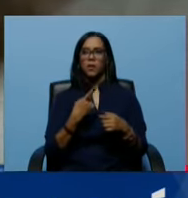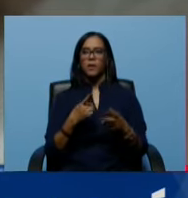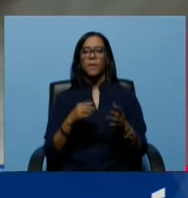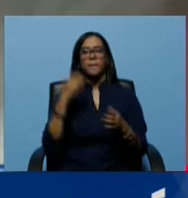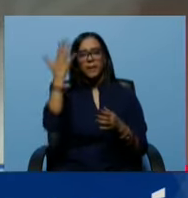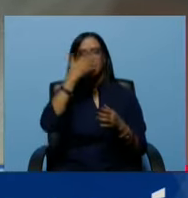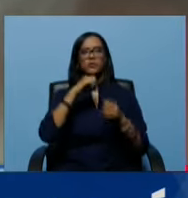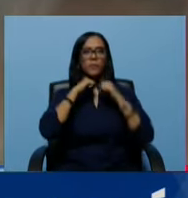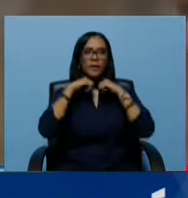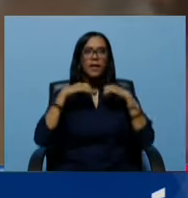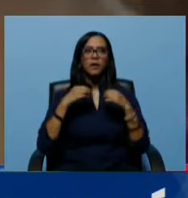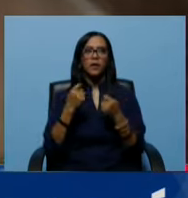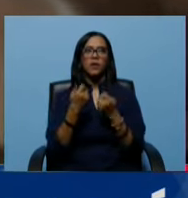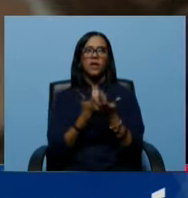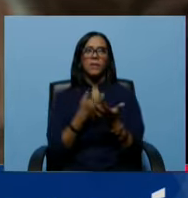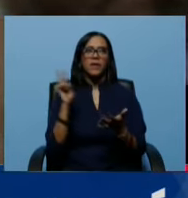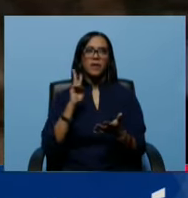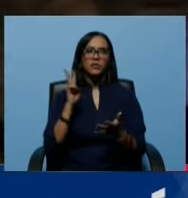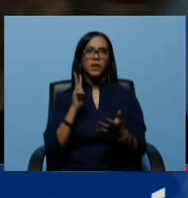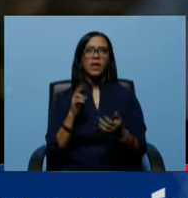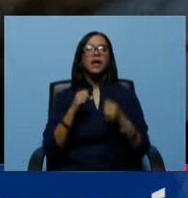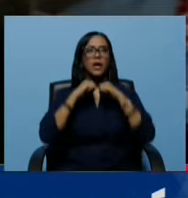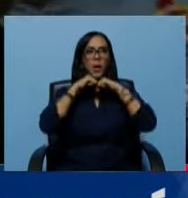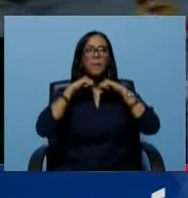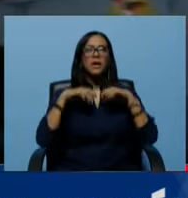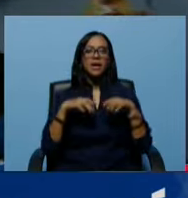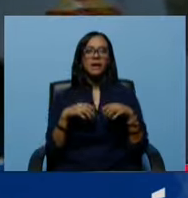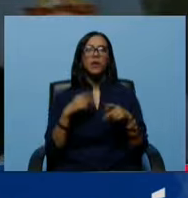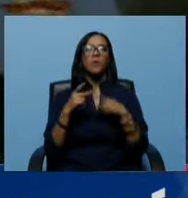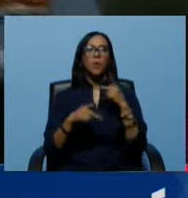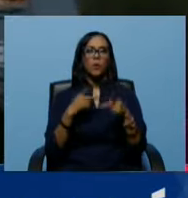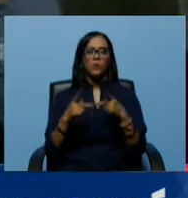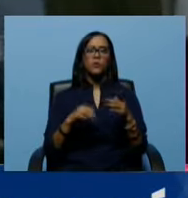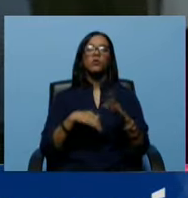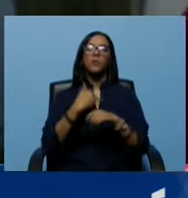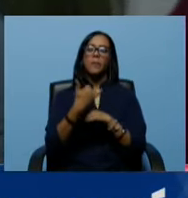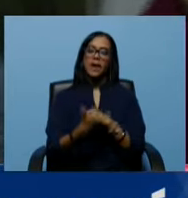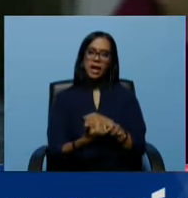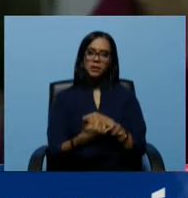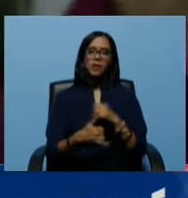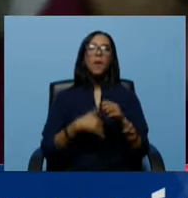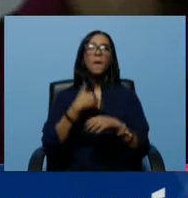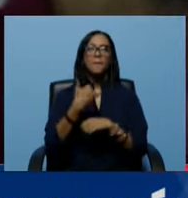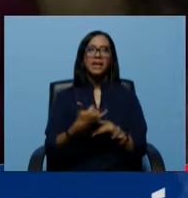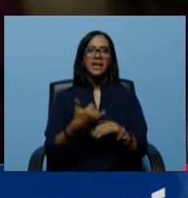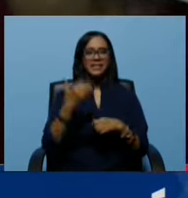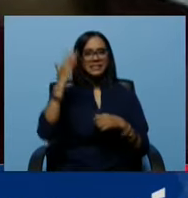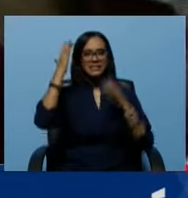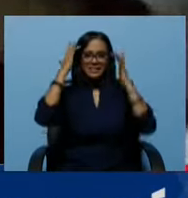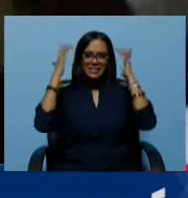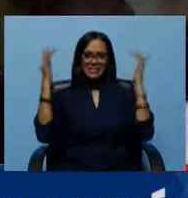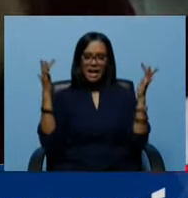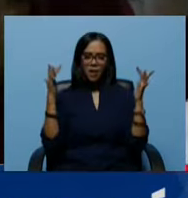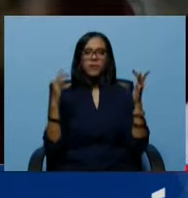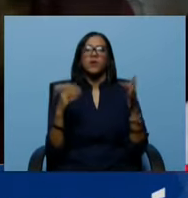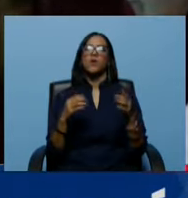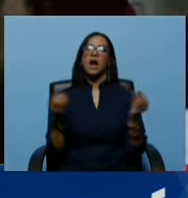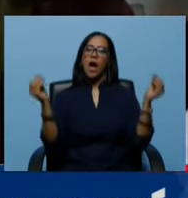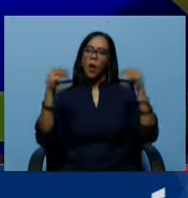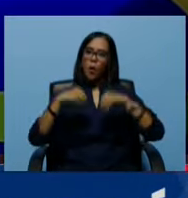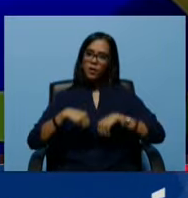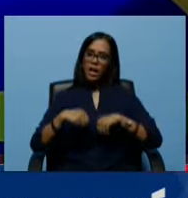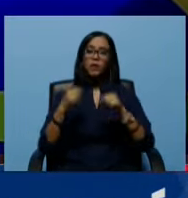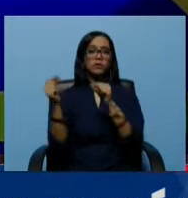de Venezuela. Es un milagro producto de un plan sabio, consensuado, de diálogo,